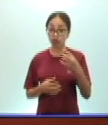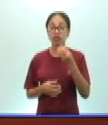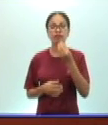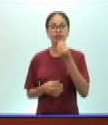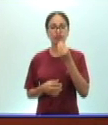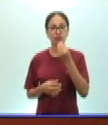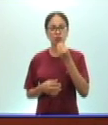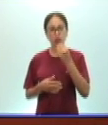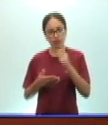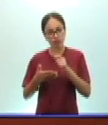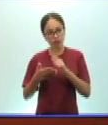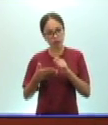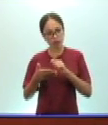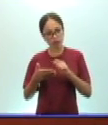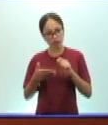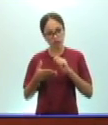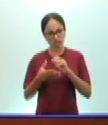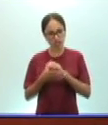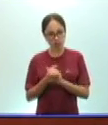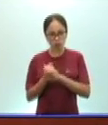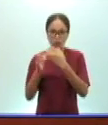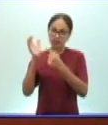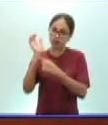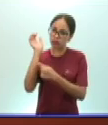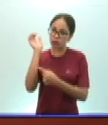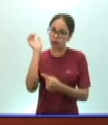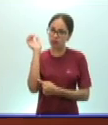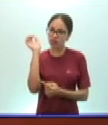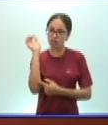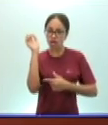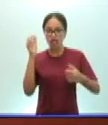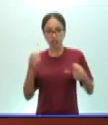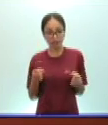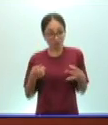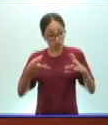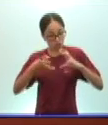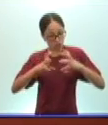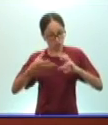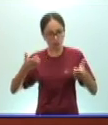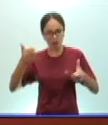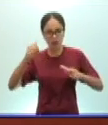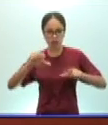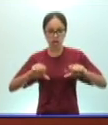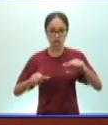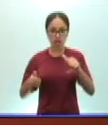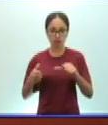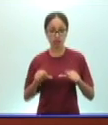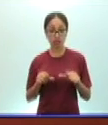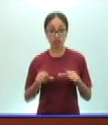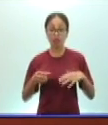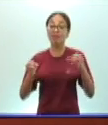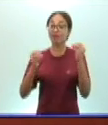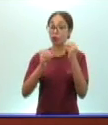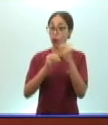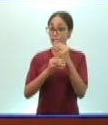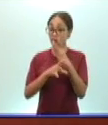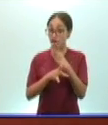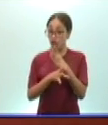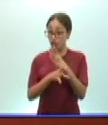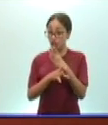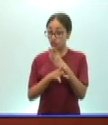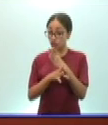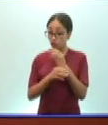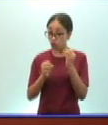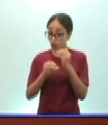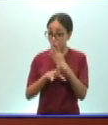describir las propiedades físicas que tienen los componentes que forman a esta mezcla. La poliespuma es el sólido de color blanco